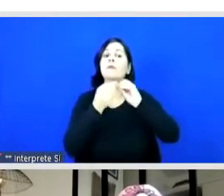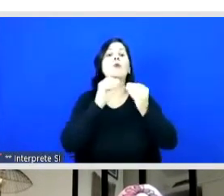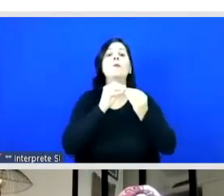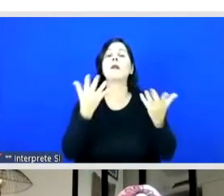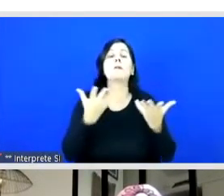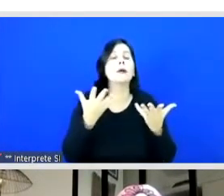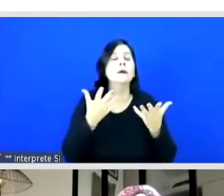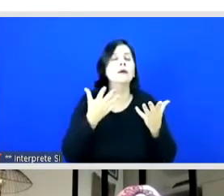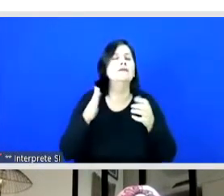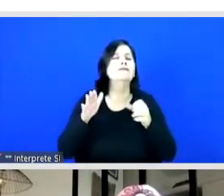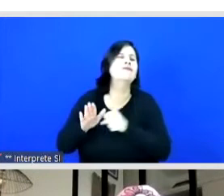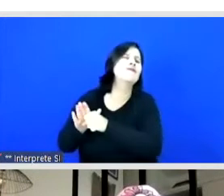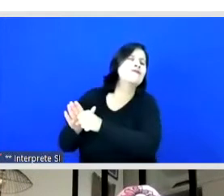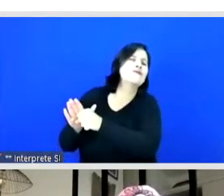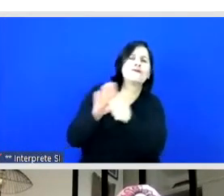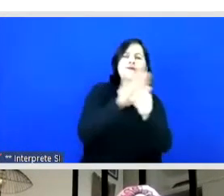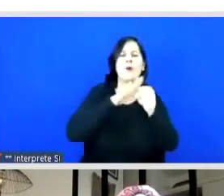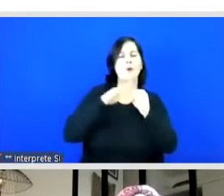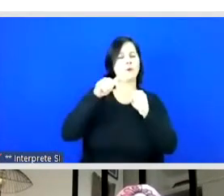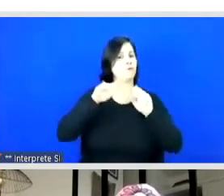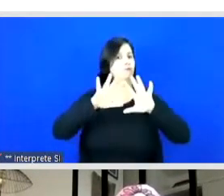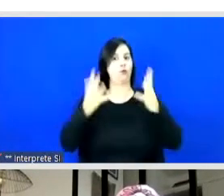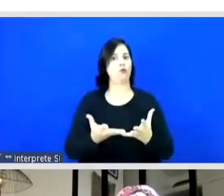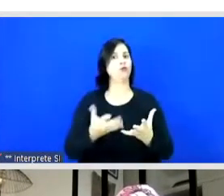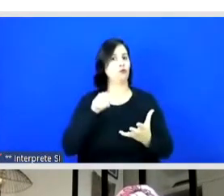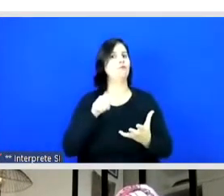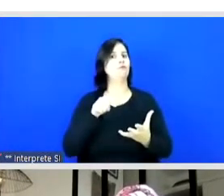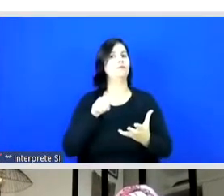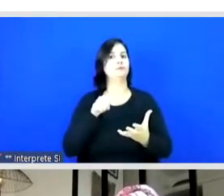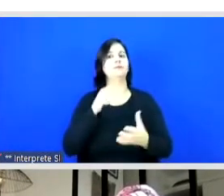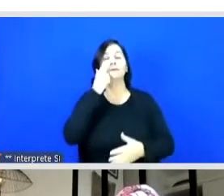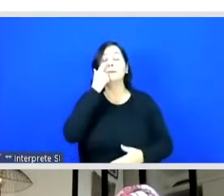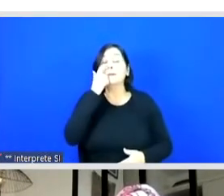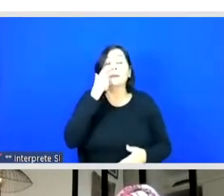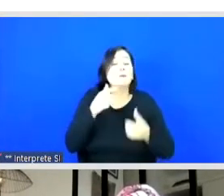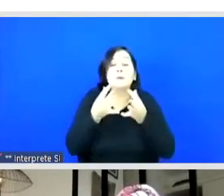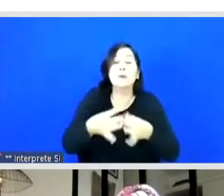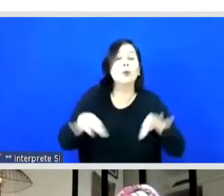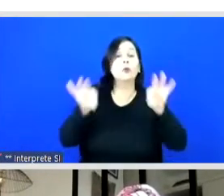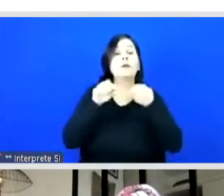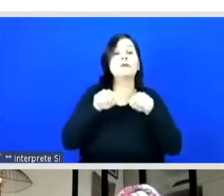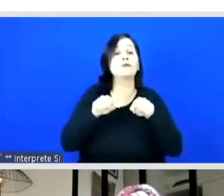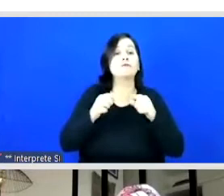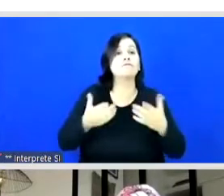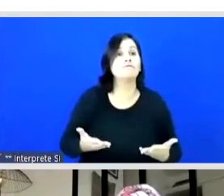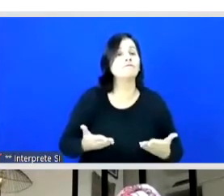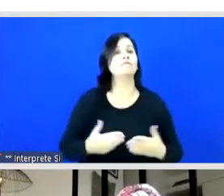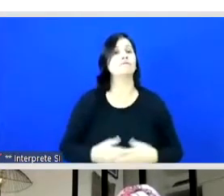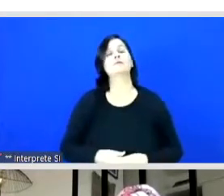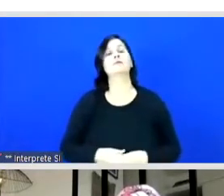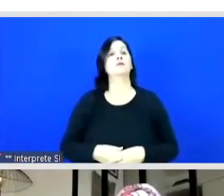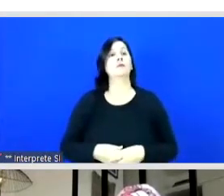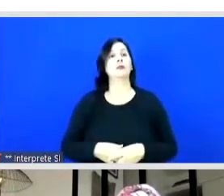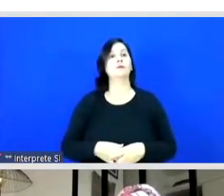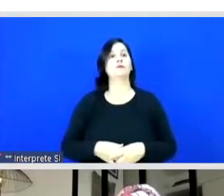como humanidad. Y yo creo que es importante que estos debates que se den a nivel internacional y mundial tomen en cuenta que no